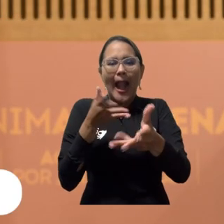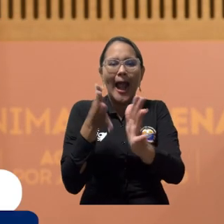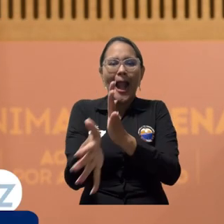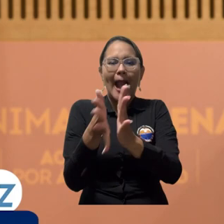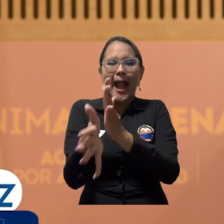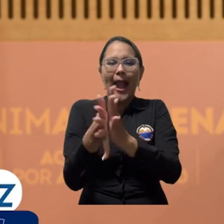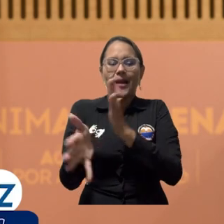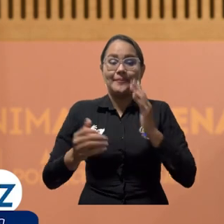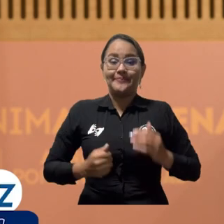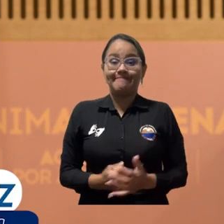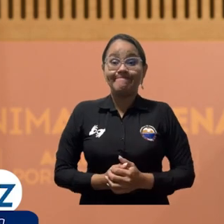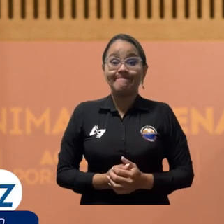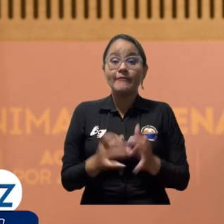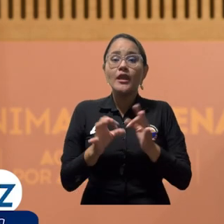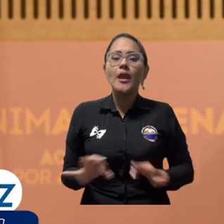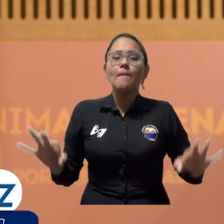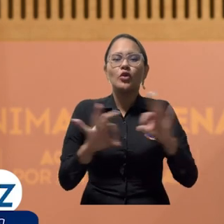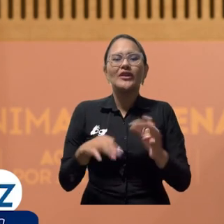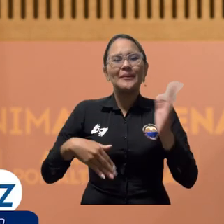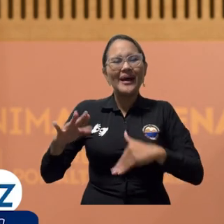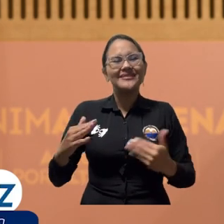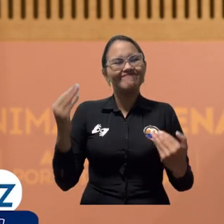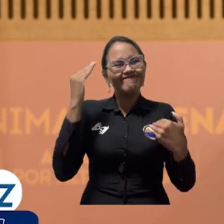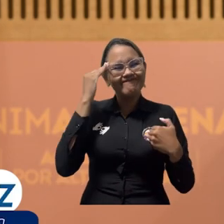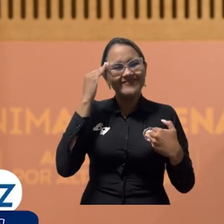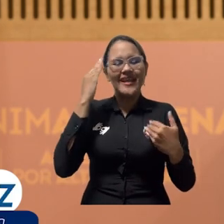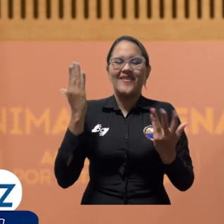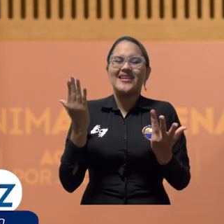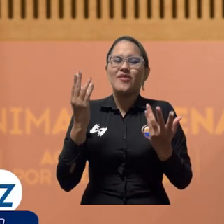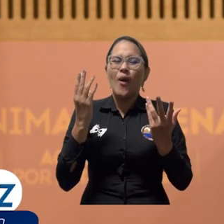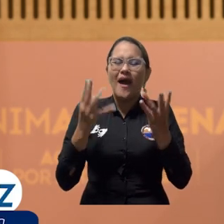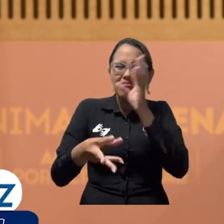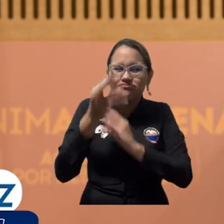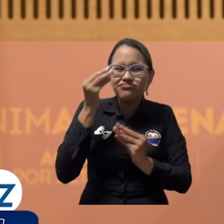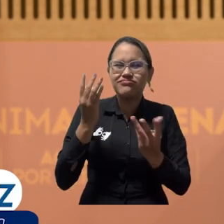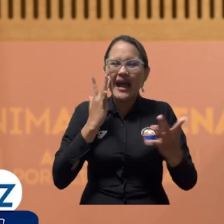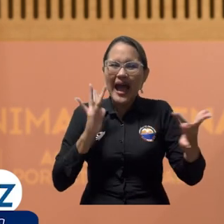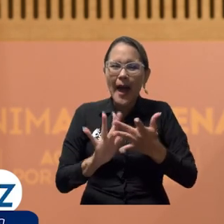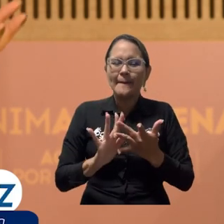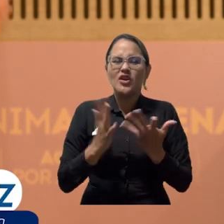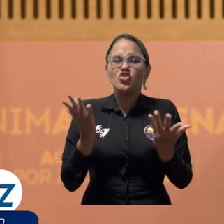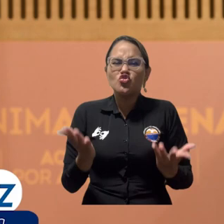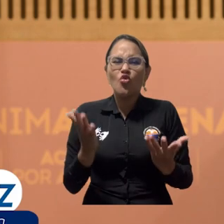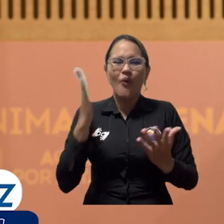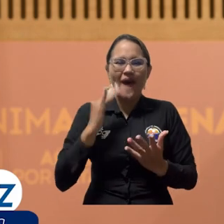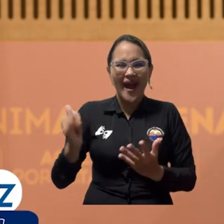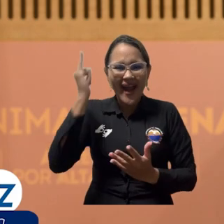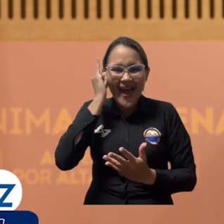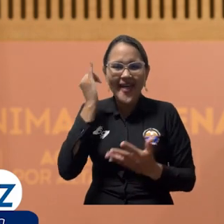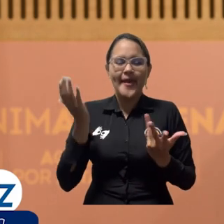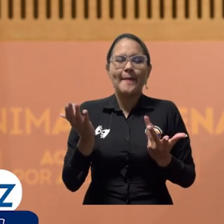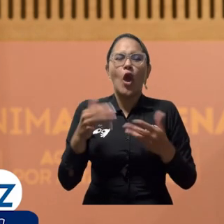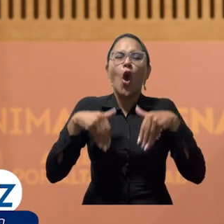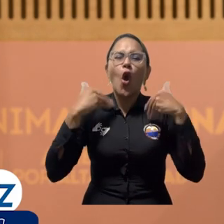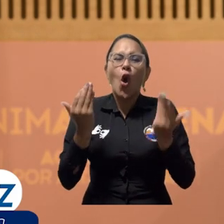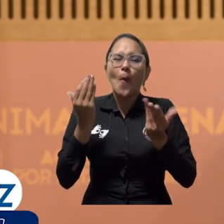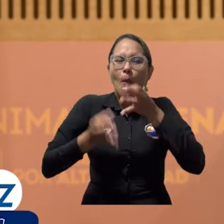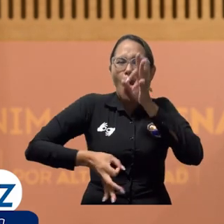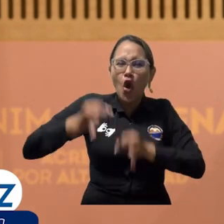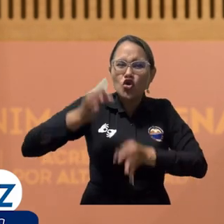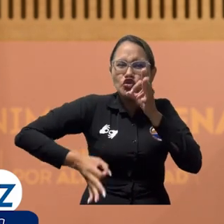a nivel académico y social una apuesta nueva de justicia